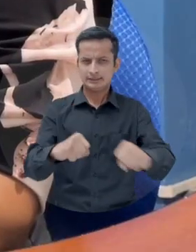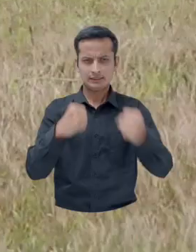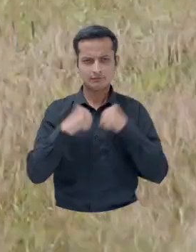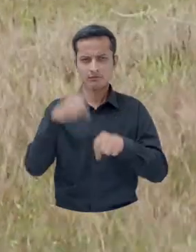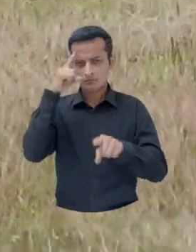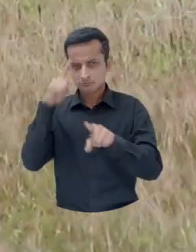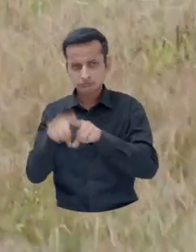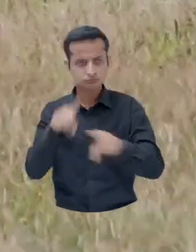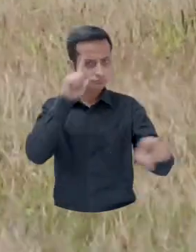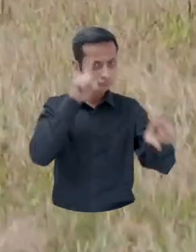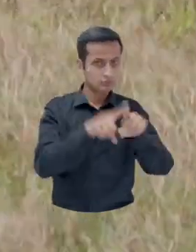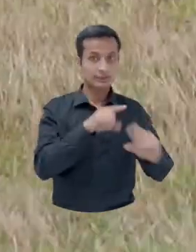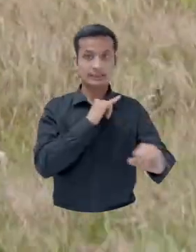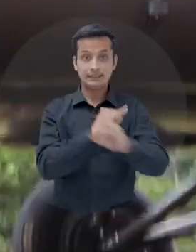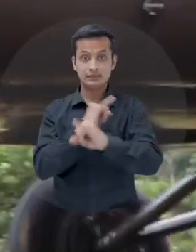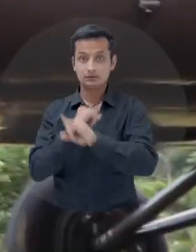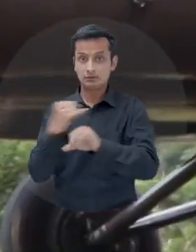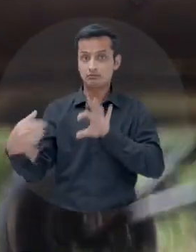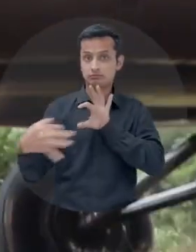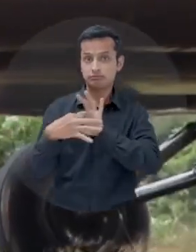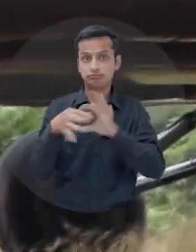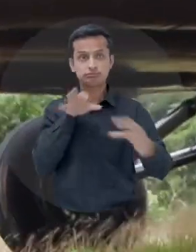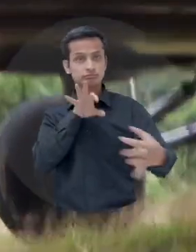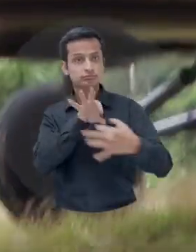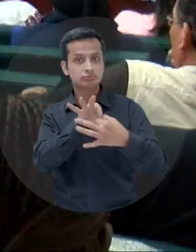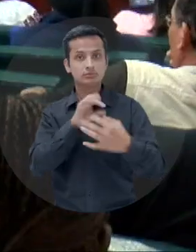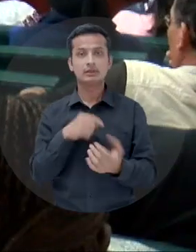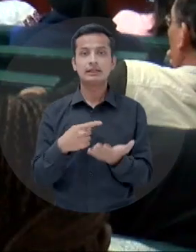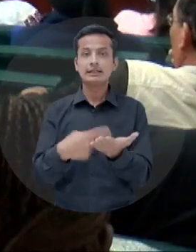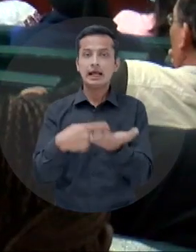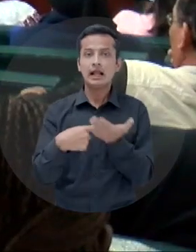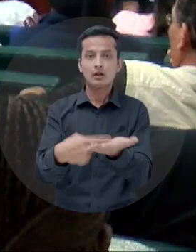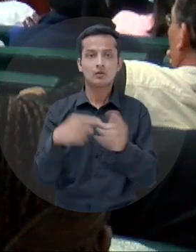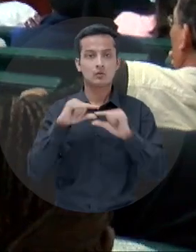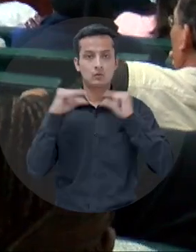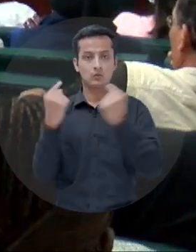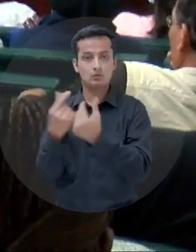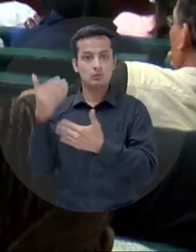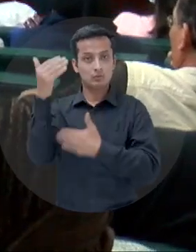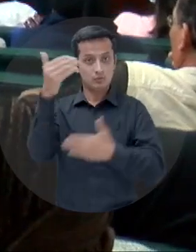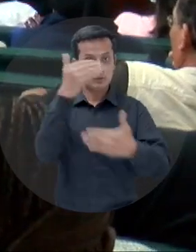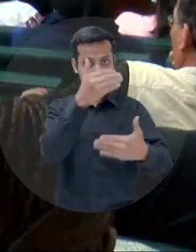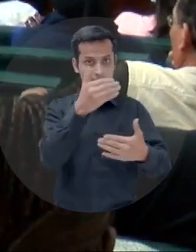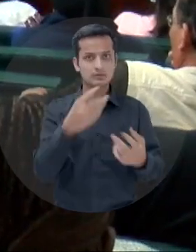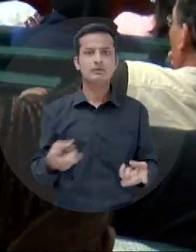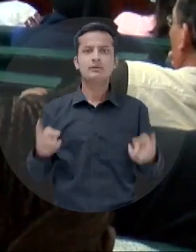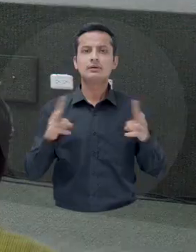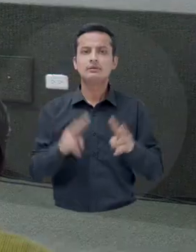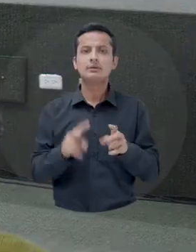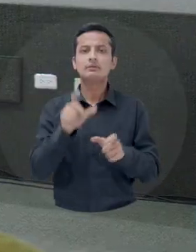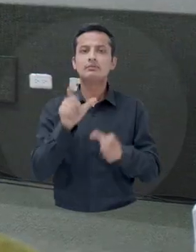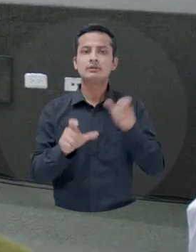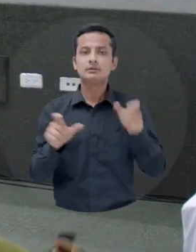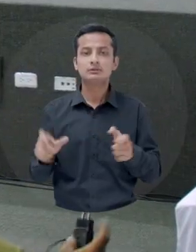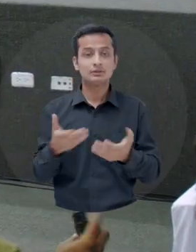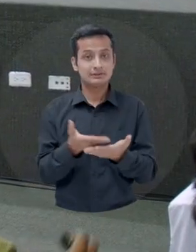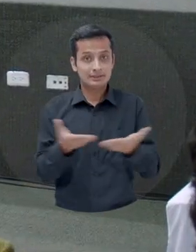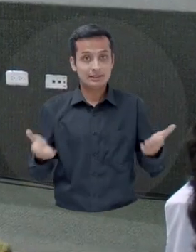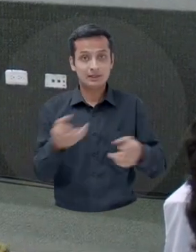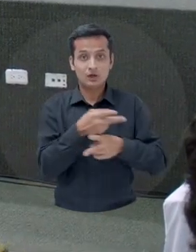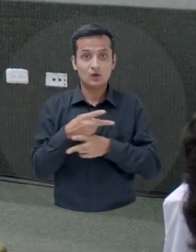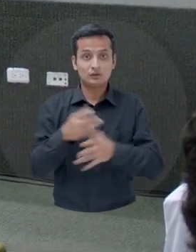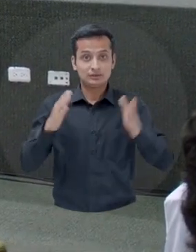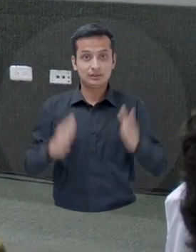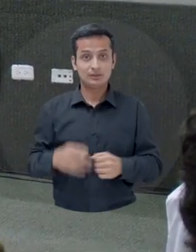conjunto, la coordinación interinstitucional, el diálogo con las organizaciones políticas y la voluntad de